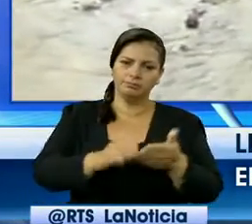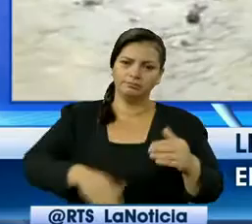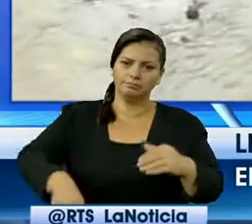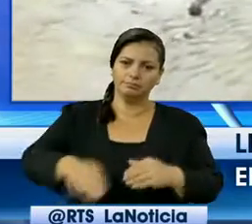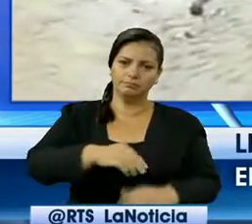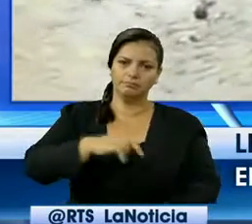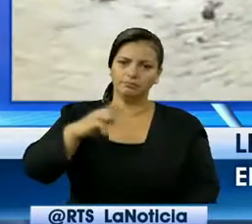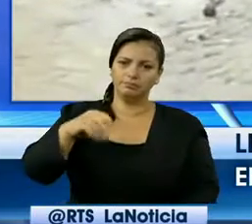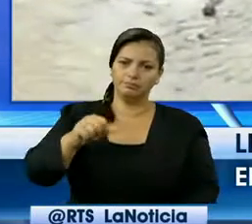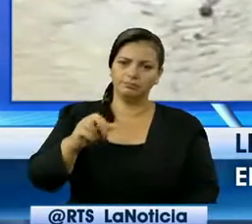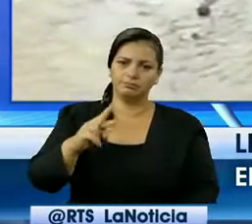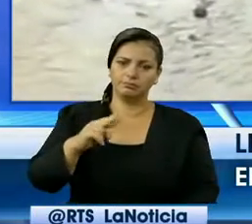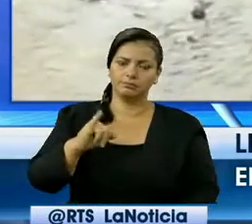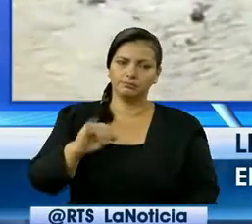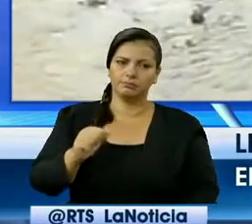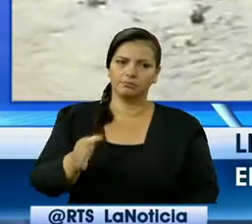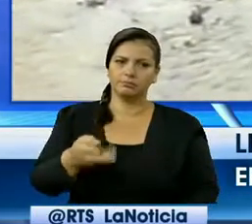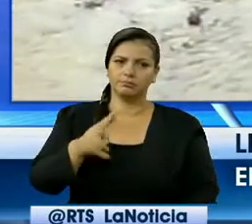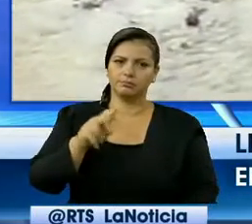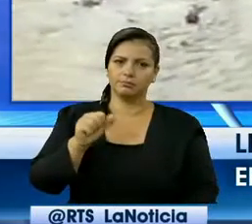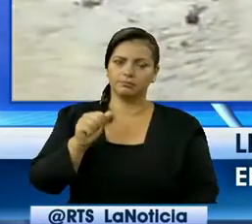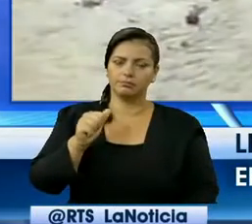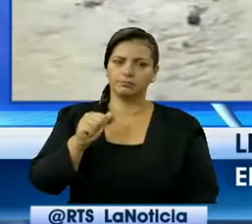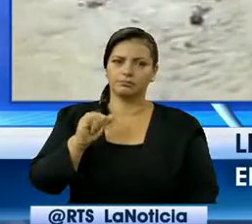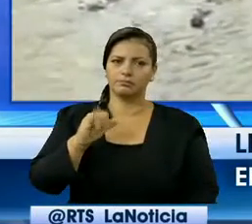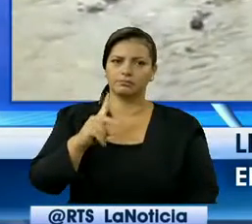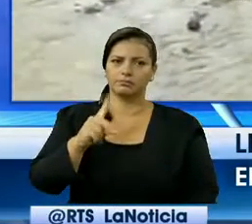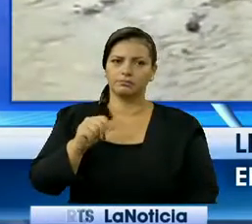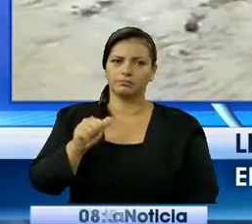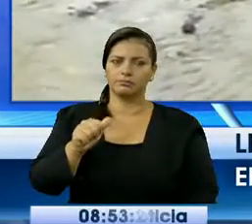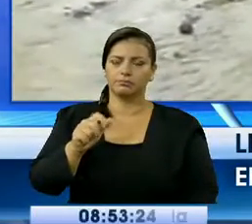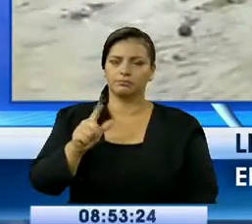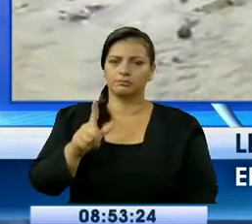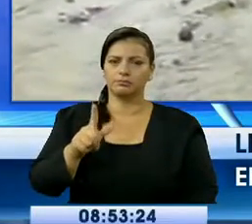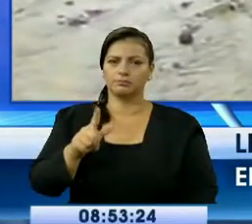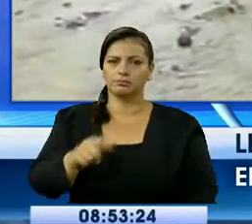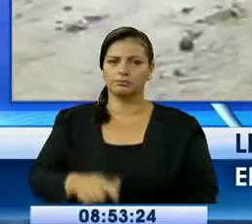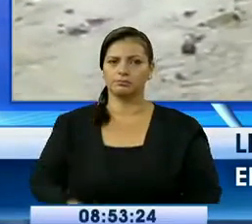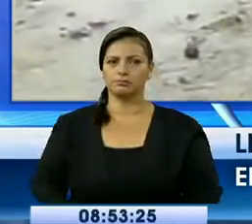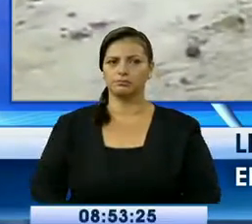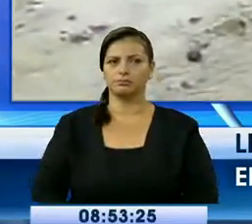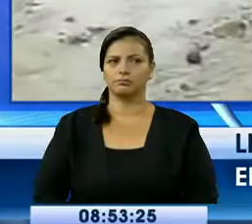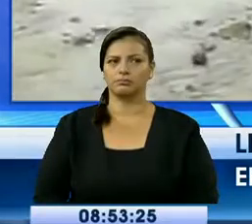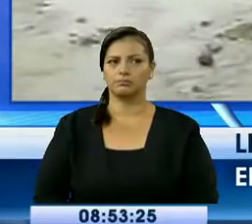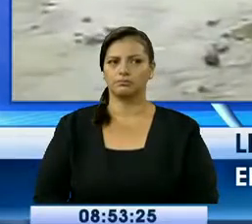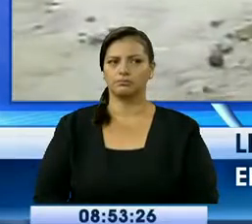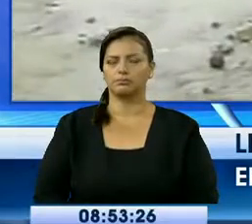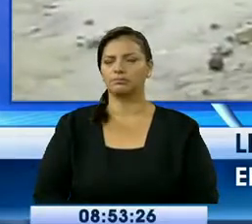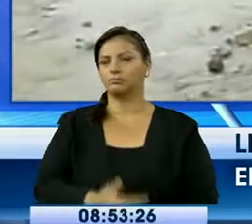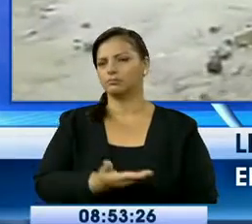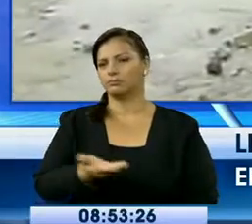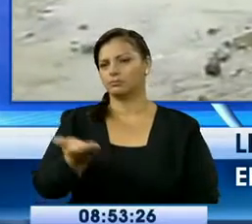la cooperativa María Paidal, nosotros vamos a suspender momentáneamente nuestra señal porque vamos a dar paso